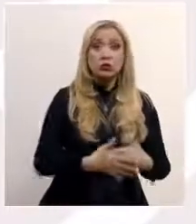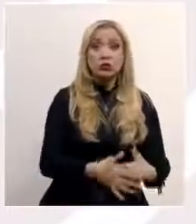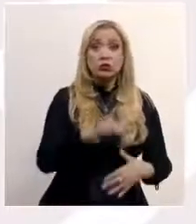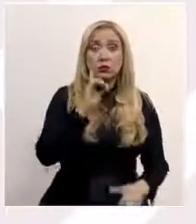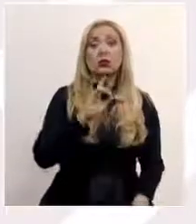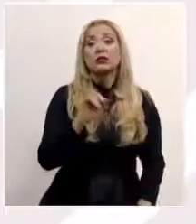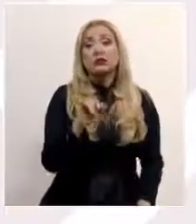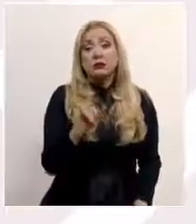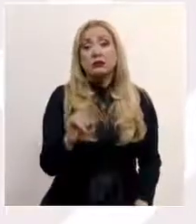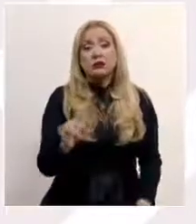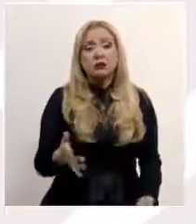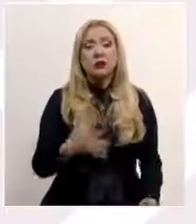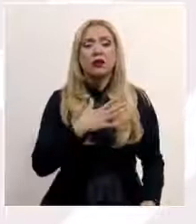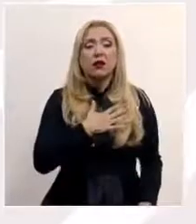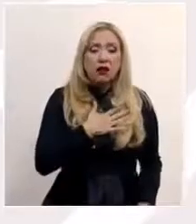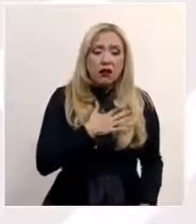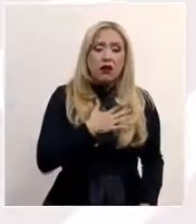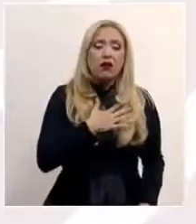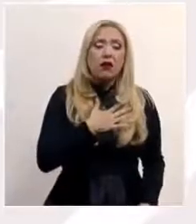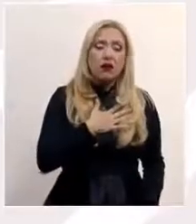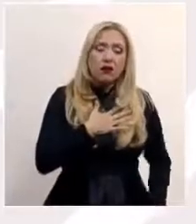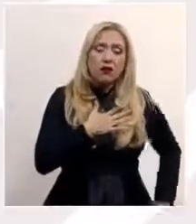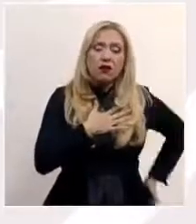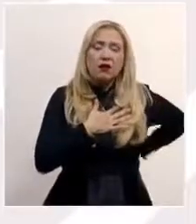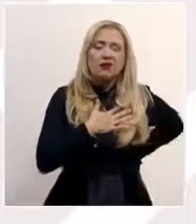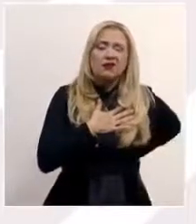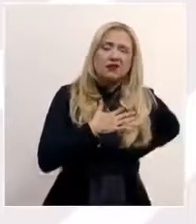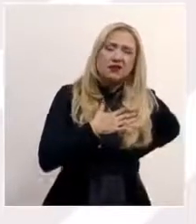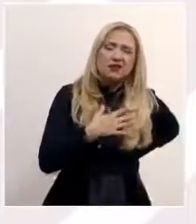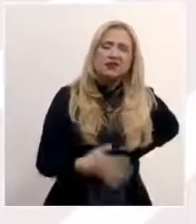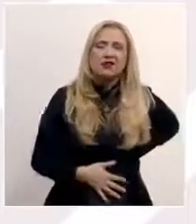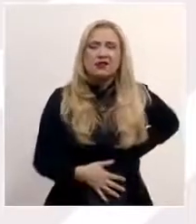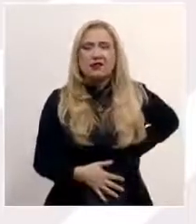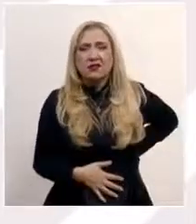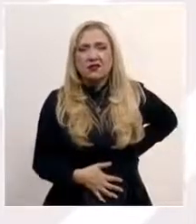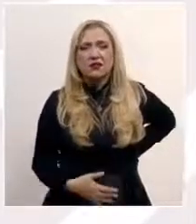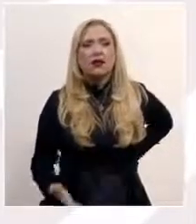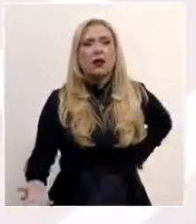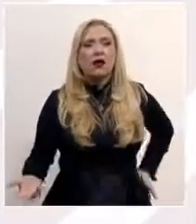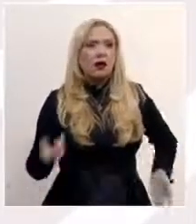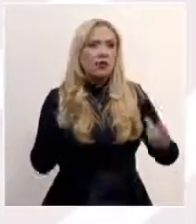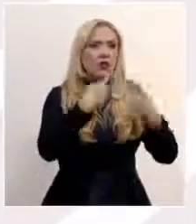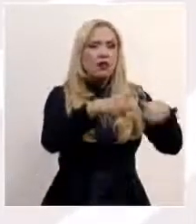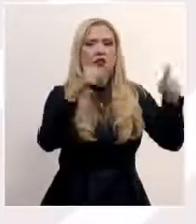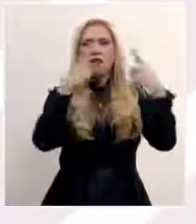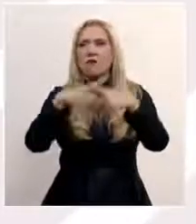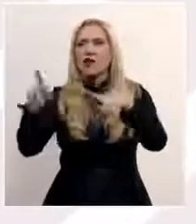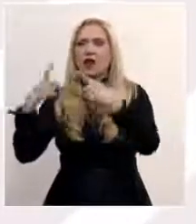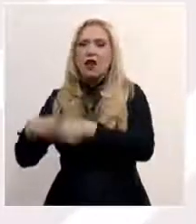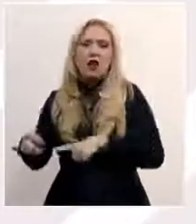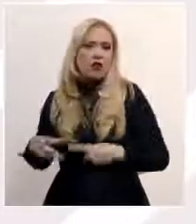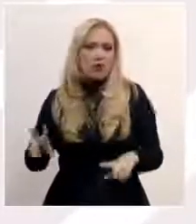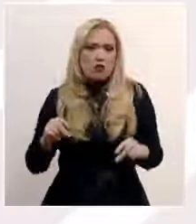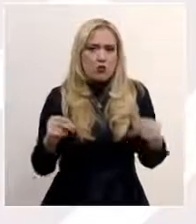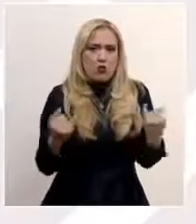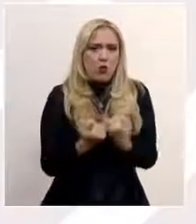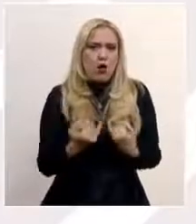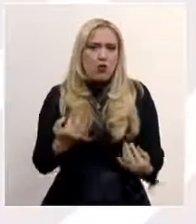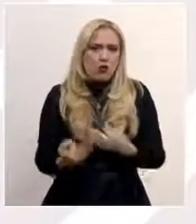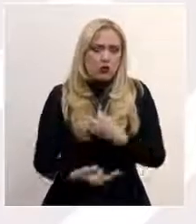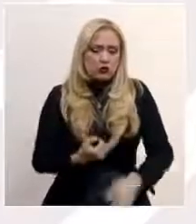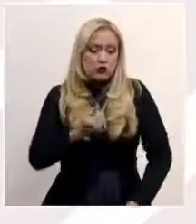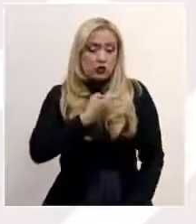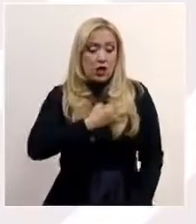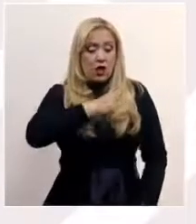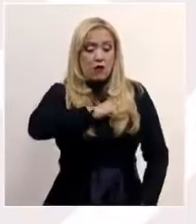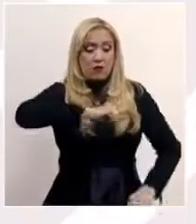justo, a ver, las personas somos diversas, ¿no? O sea, como son diversos nuestros embarazos, son diversos nuestros ánimos, y es diversa nuestra salud. Entonces,